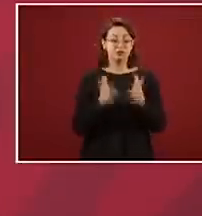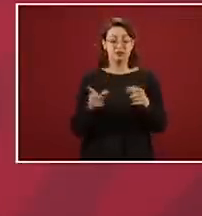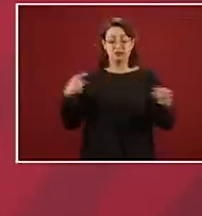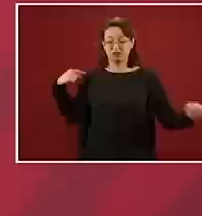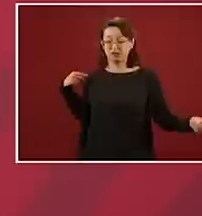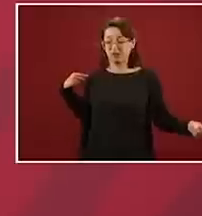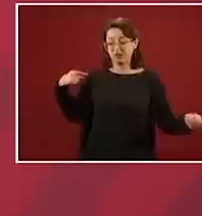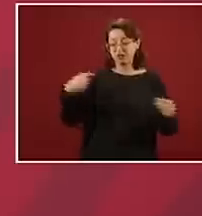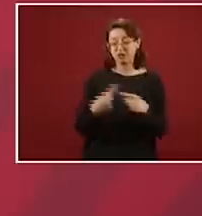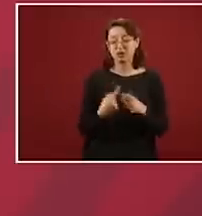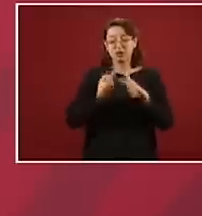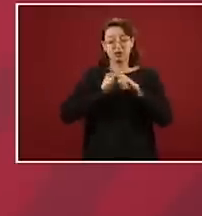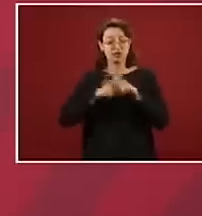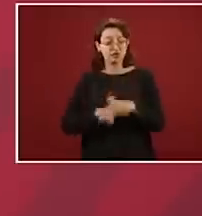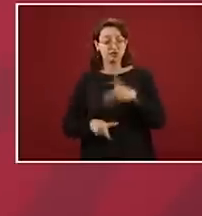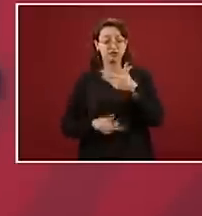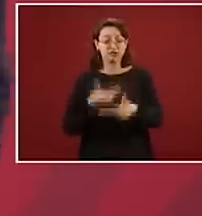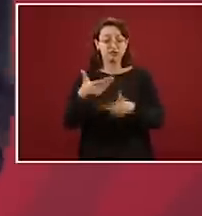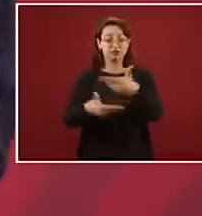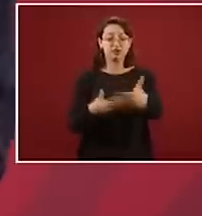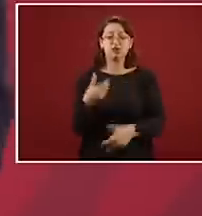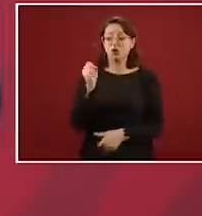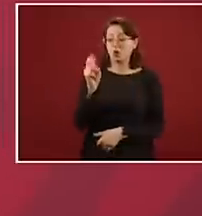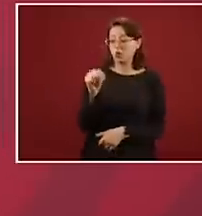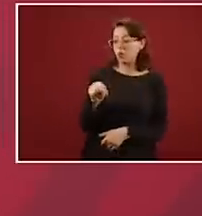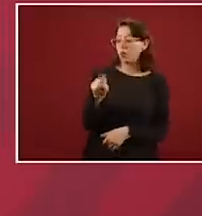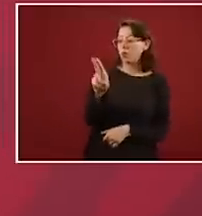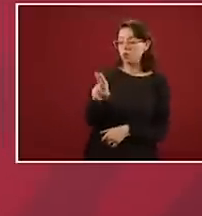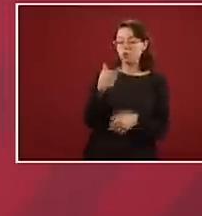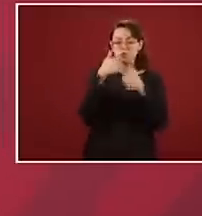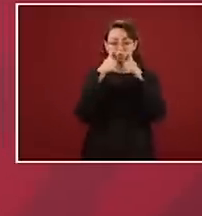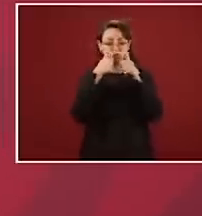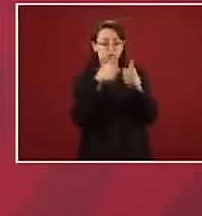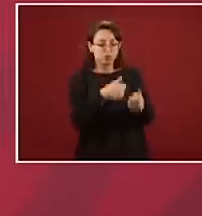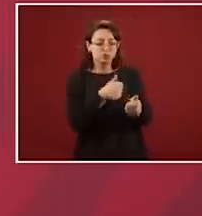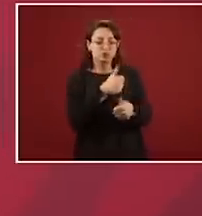hemos contado con el acompañamiento de la ONU,